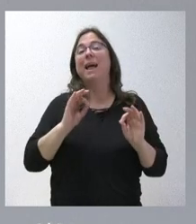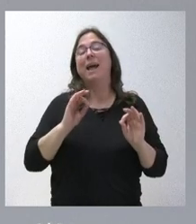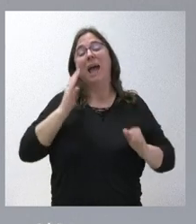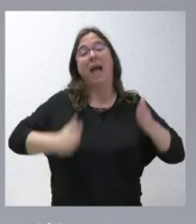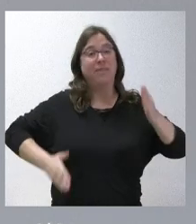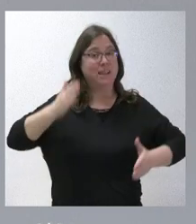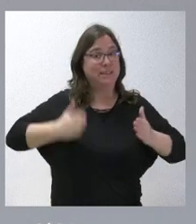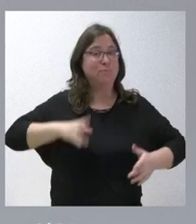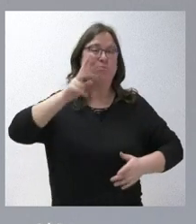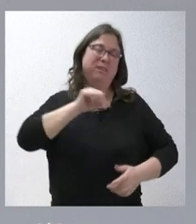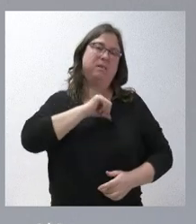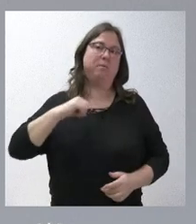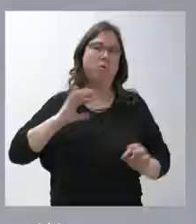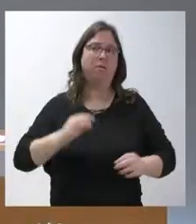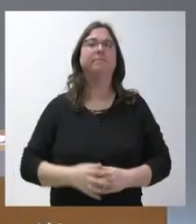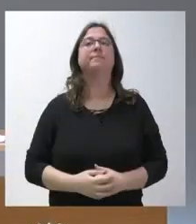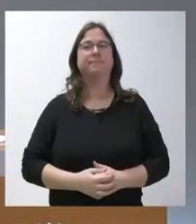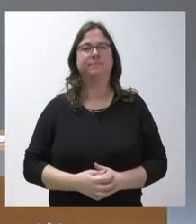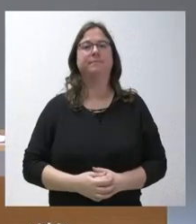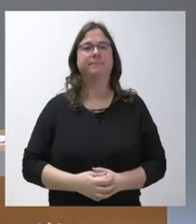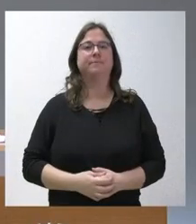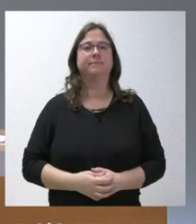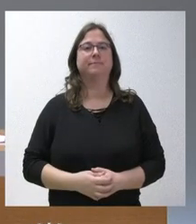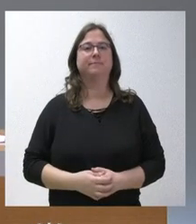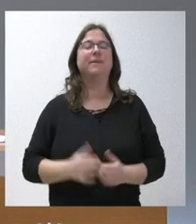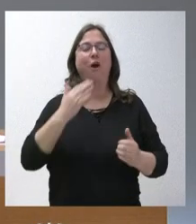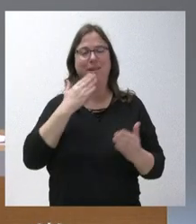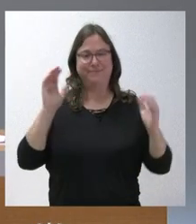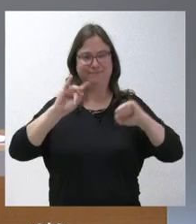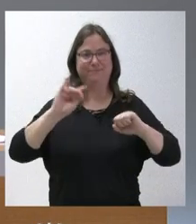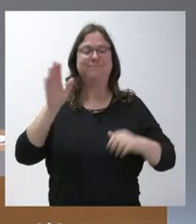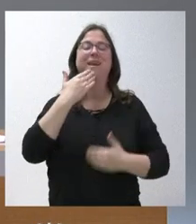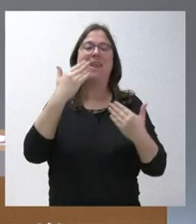deporte individual Ahora sí cerramos